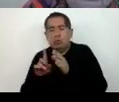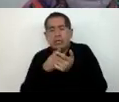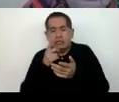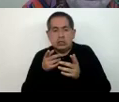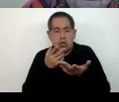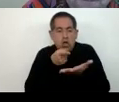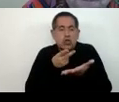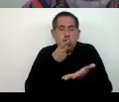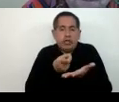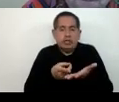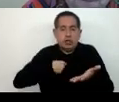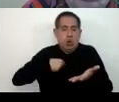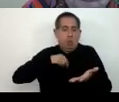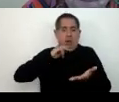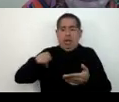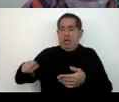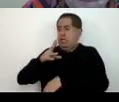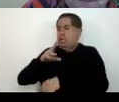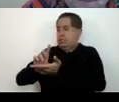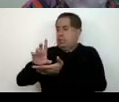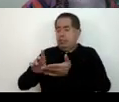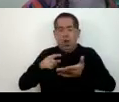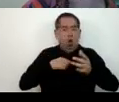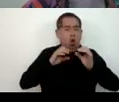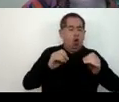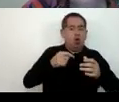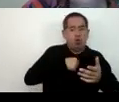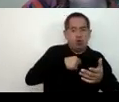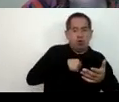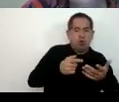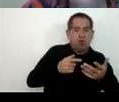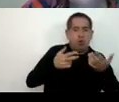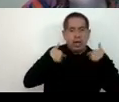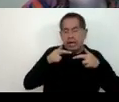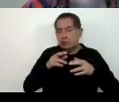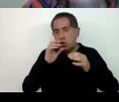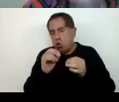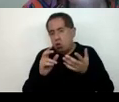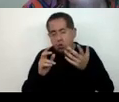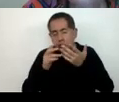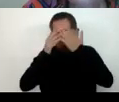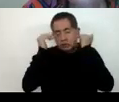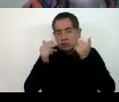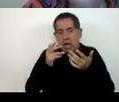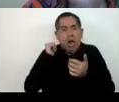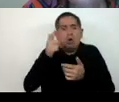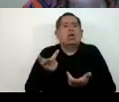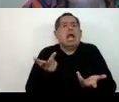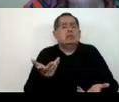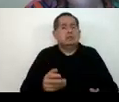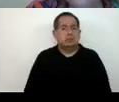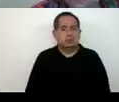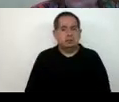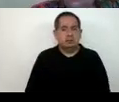es madre de una persona con discapacidad, si es docente de alguna persona con discapacidad.